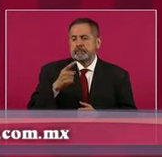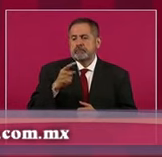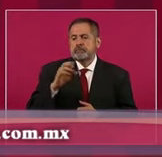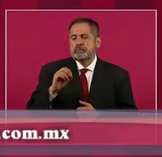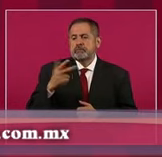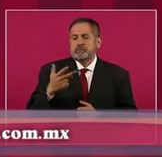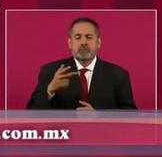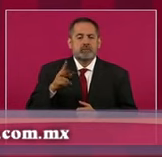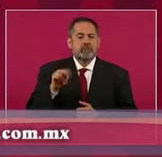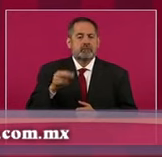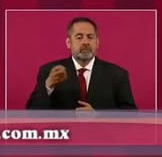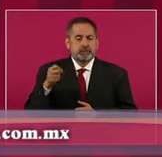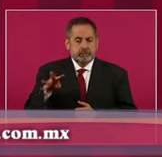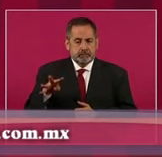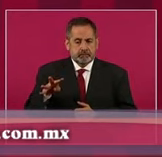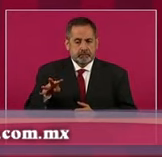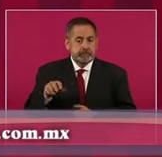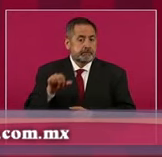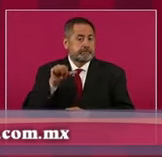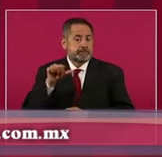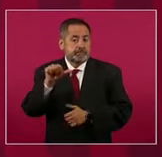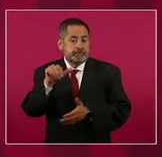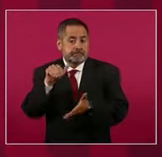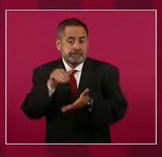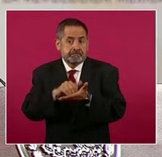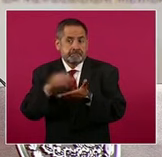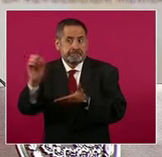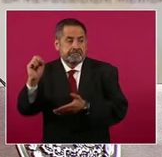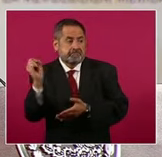21.08.2019 de